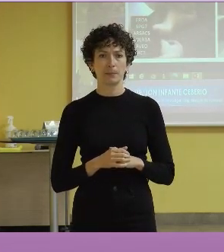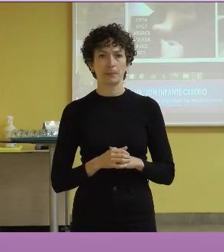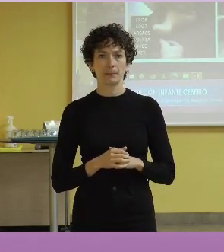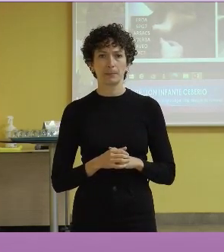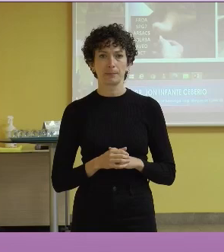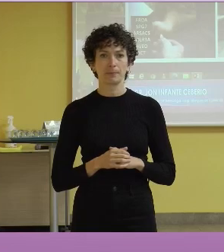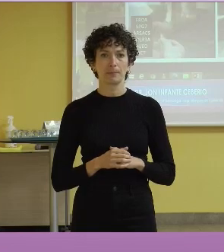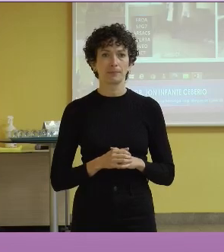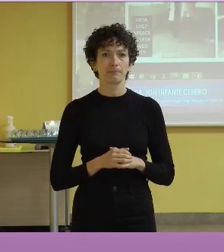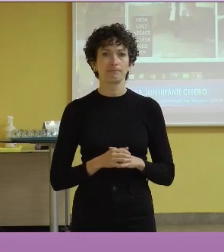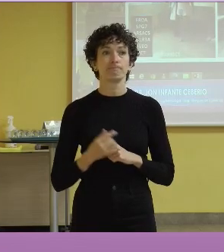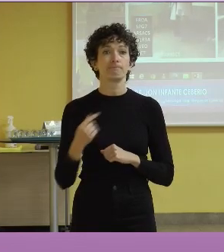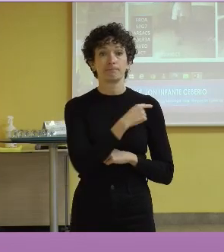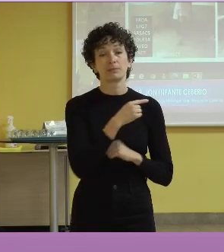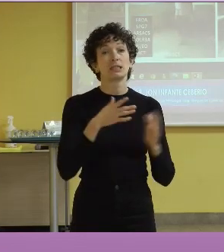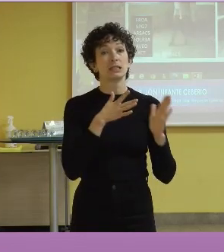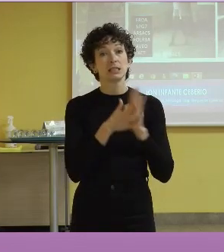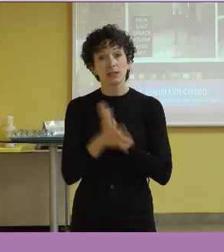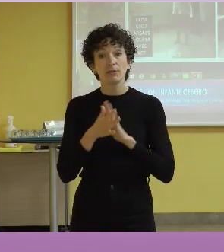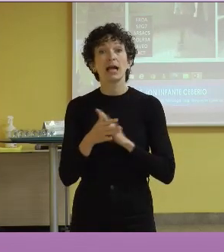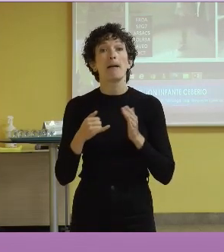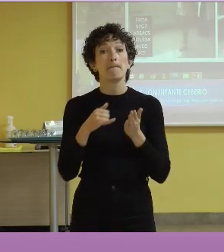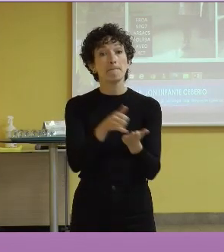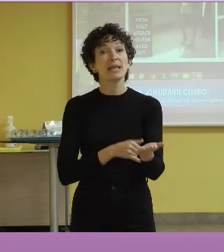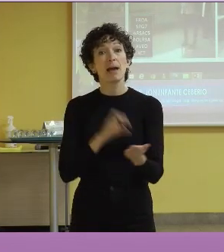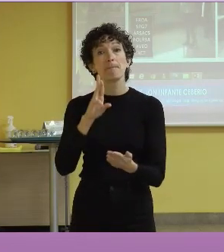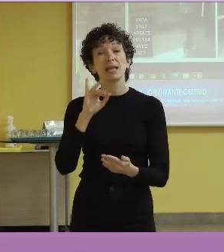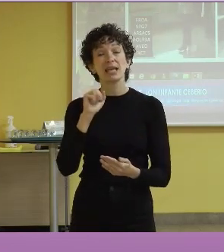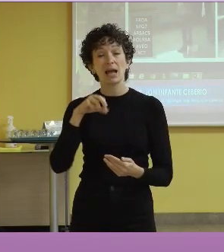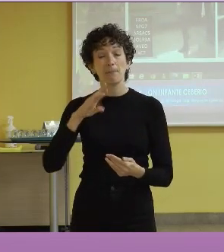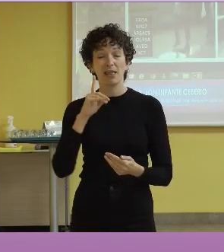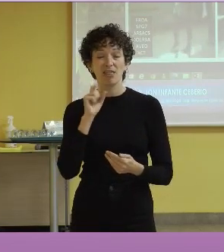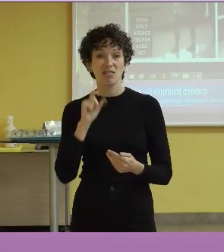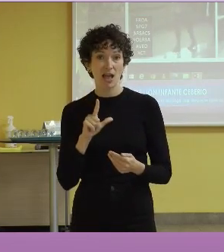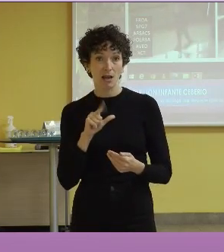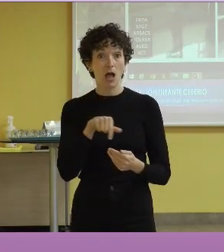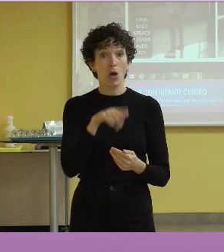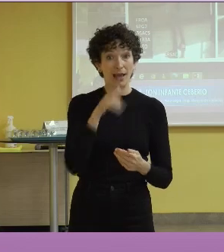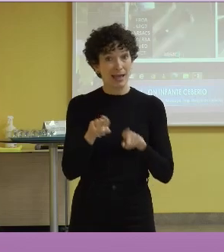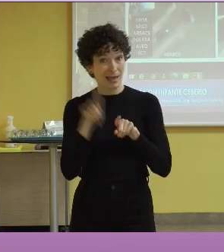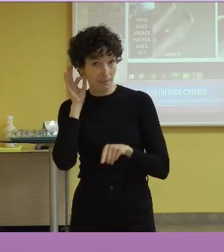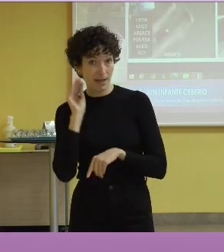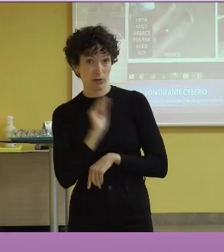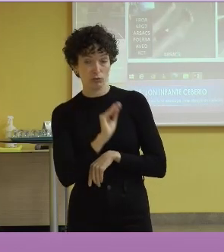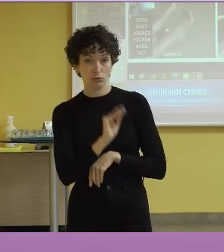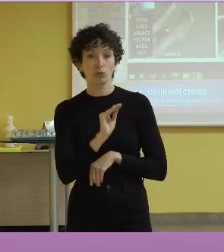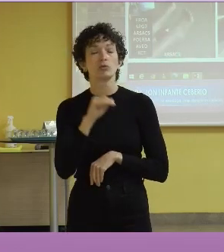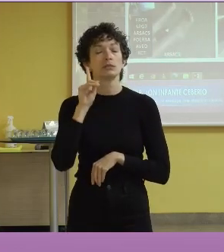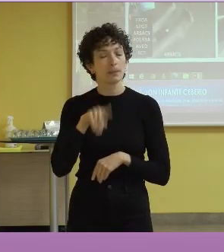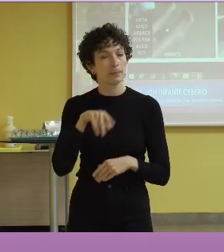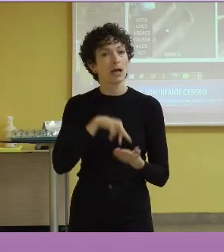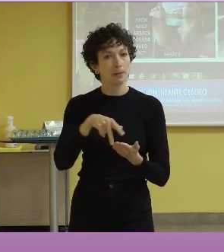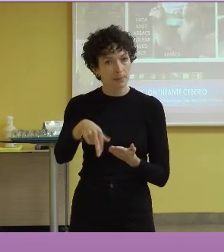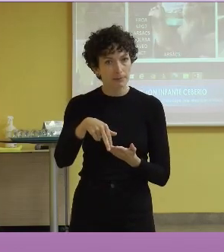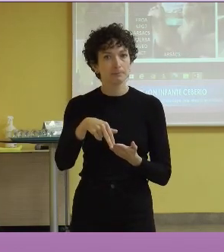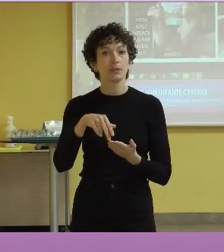El signo de Babinski que nos indica afectación de la vía piramidal, y esta es la hermana del paciente anterior. Date la que tiene una vuelta. marcha también ataxoespástica con